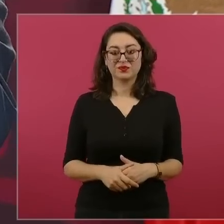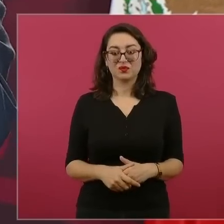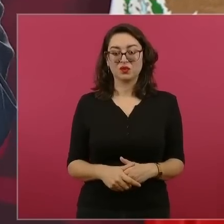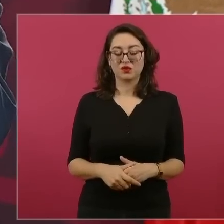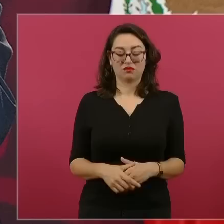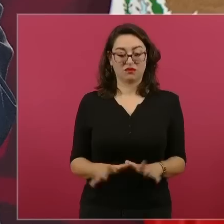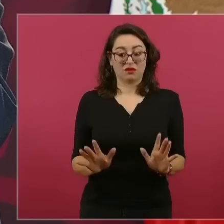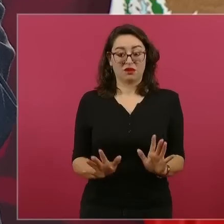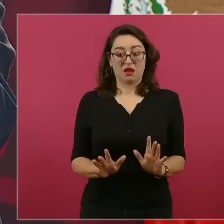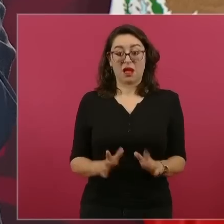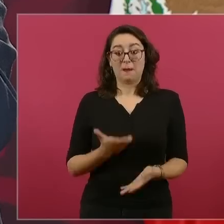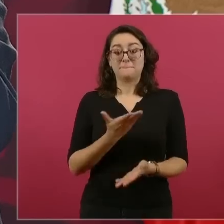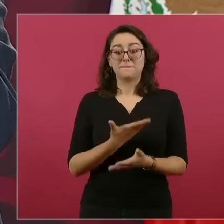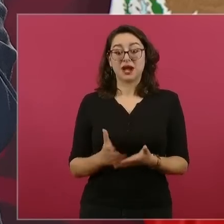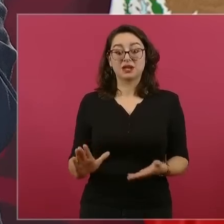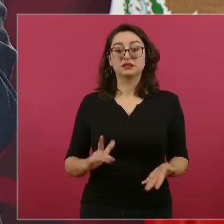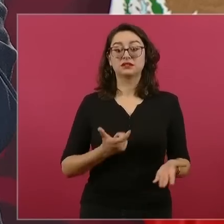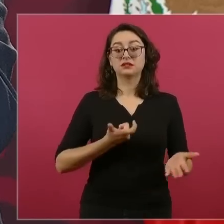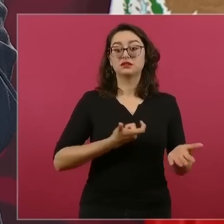elevadísimos.